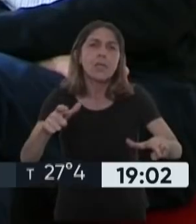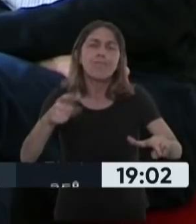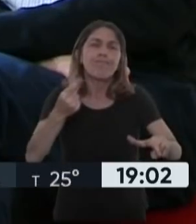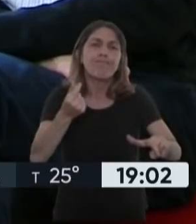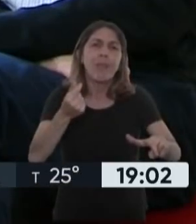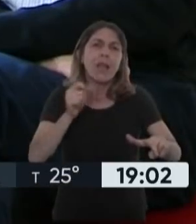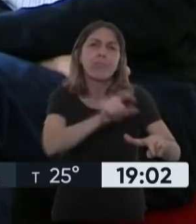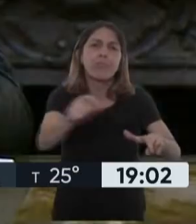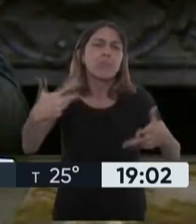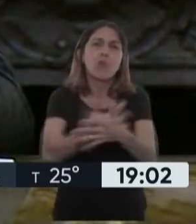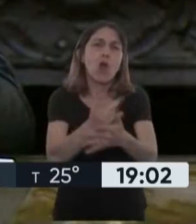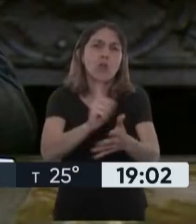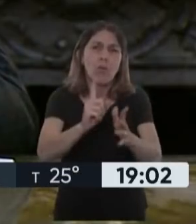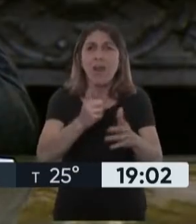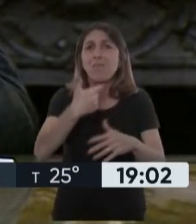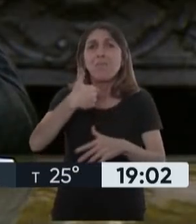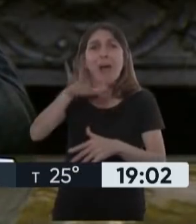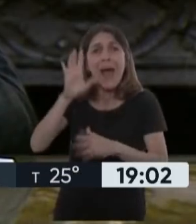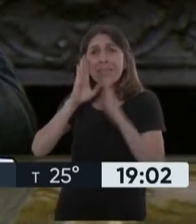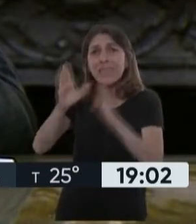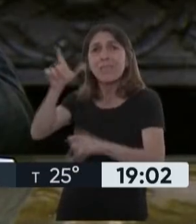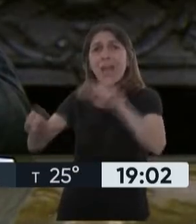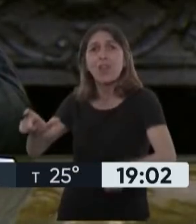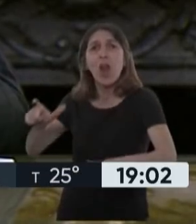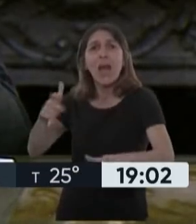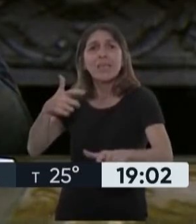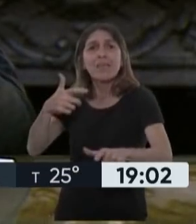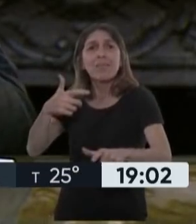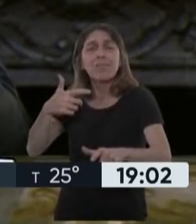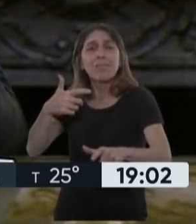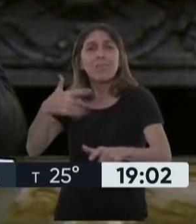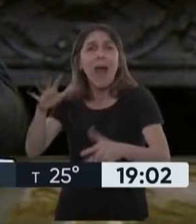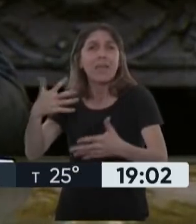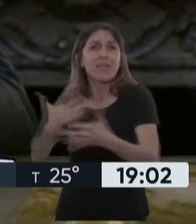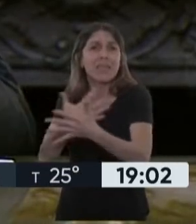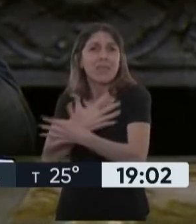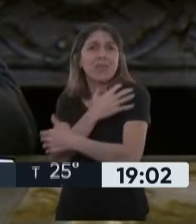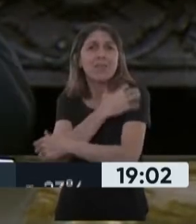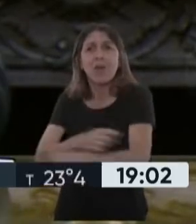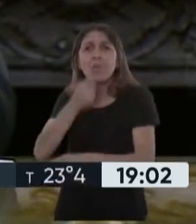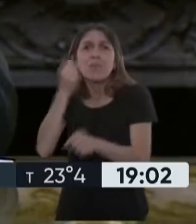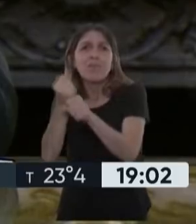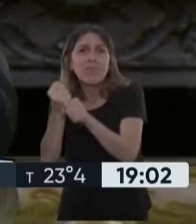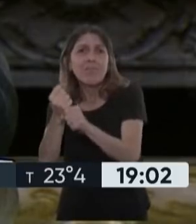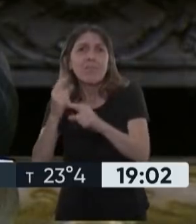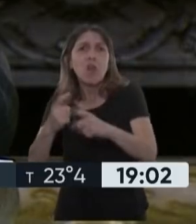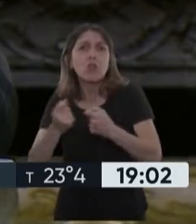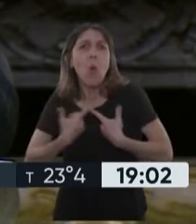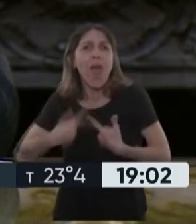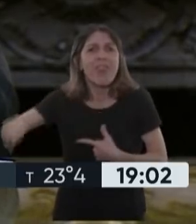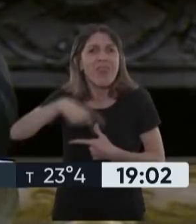fundamentalmente de los sectores más vulnerables, que son precisamente aquellos que se mueven en la economía popular, en el marco de la